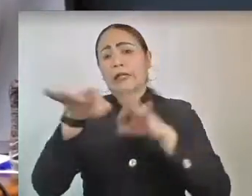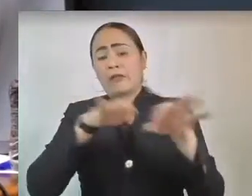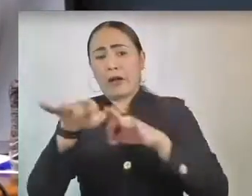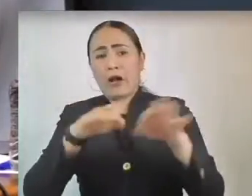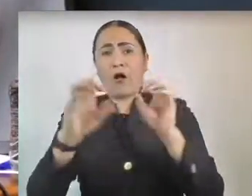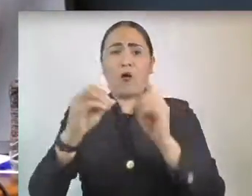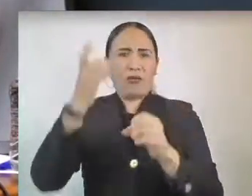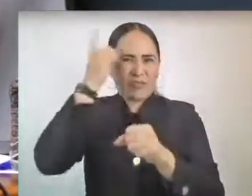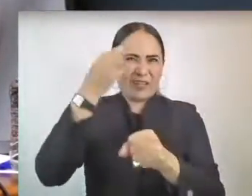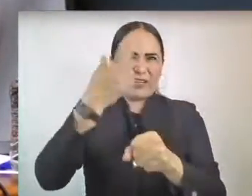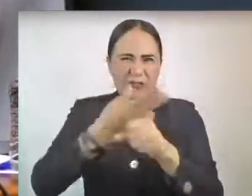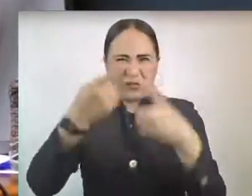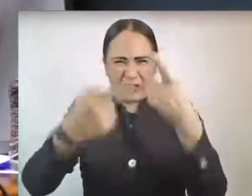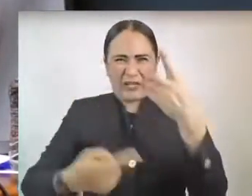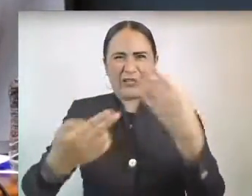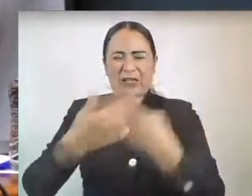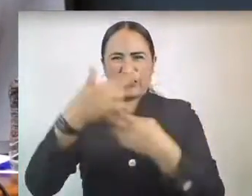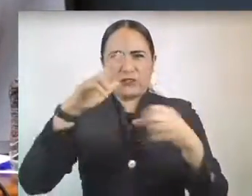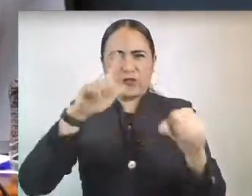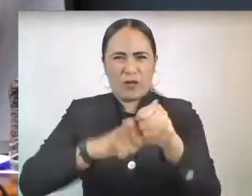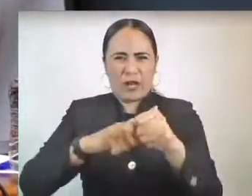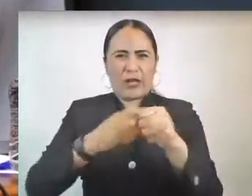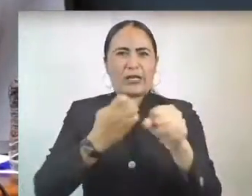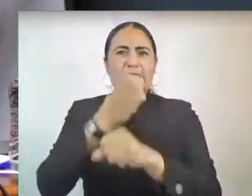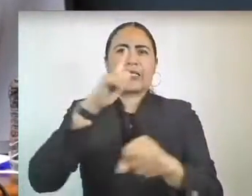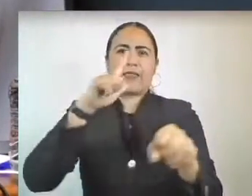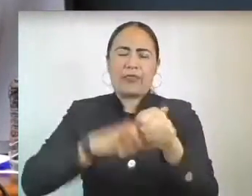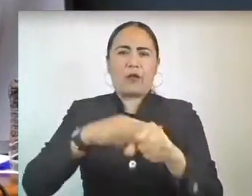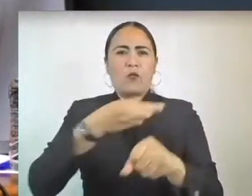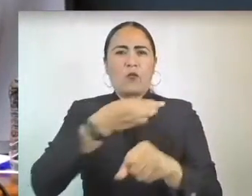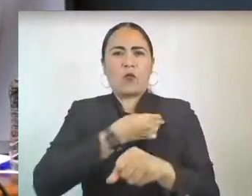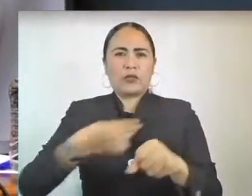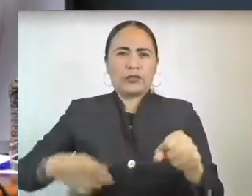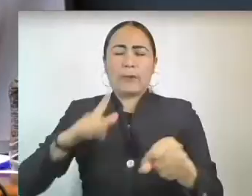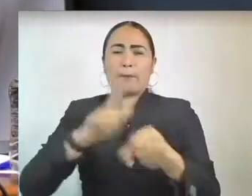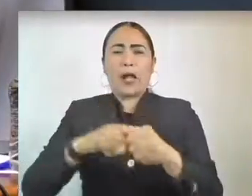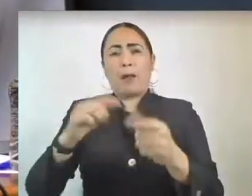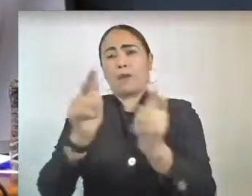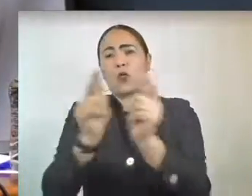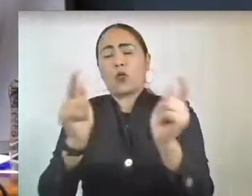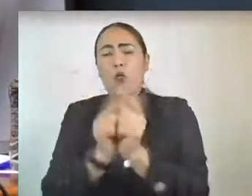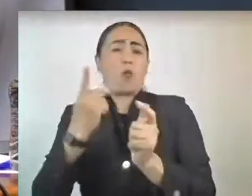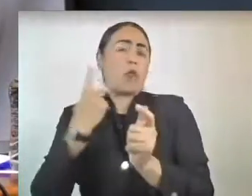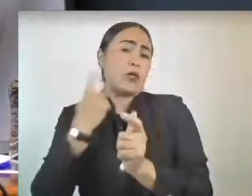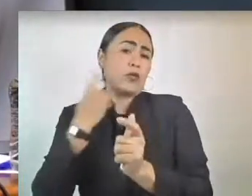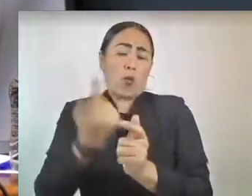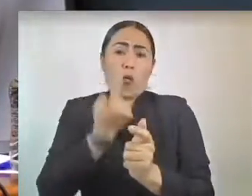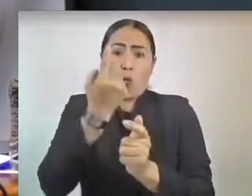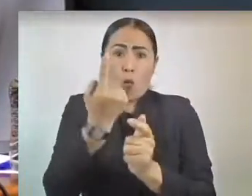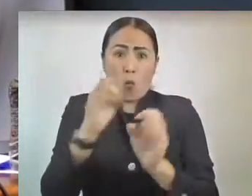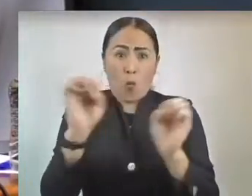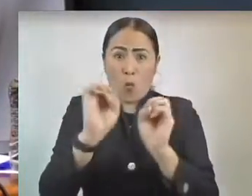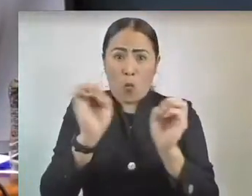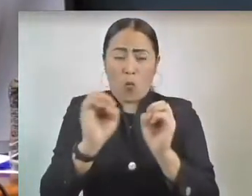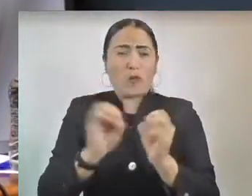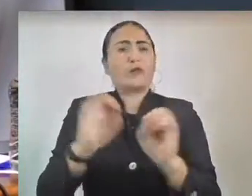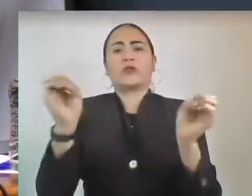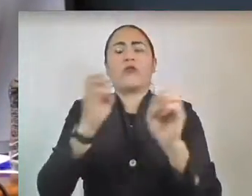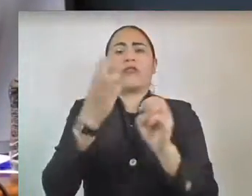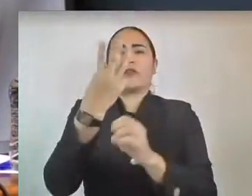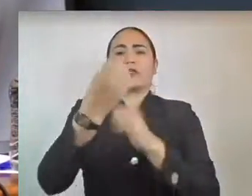dirección nacional, estatal, distrital o municipal en algún partido político en los 3 años anteriores a la